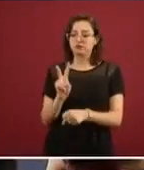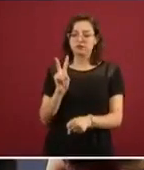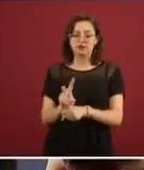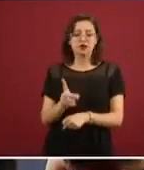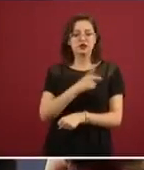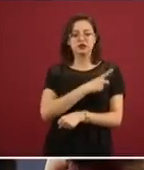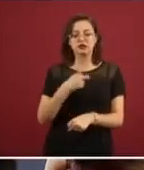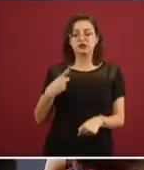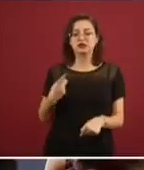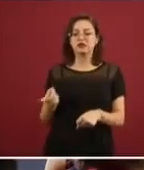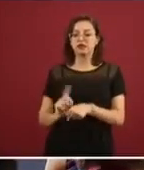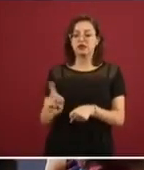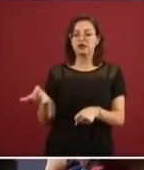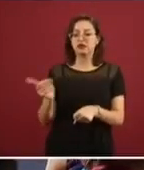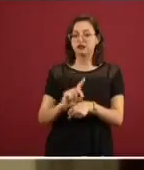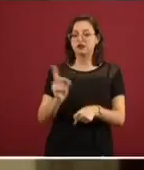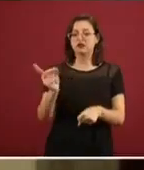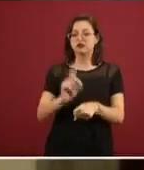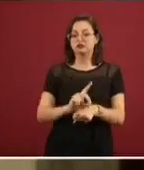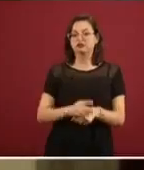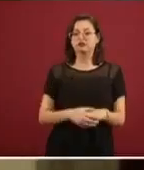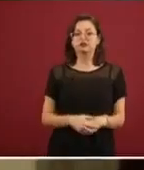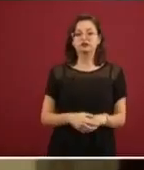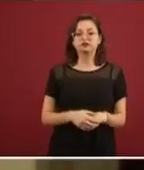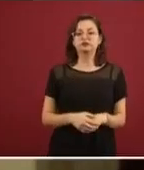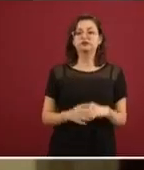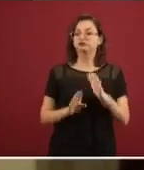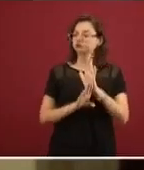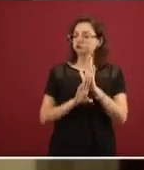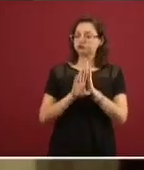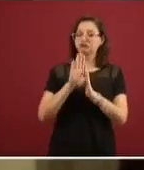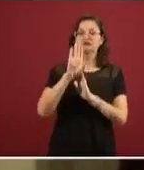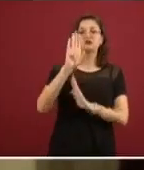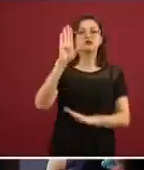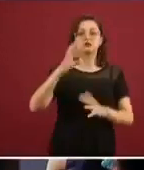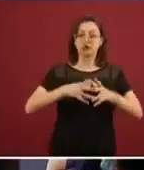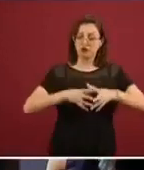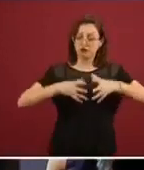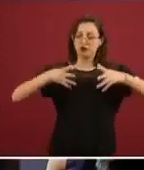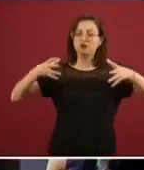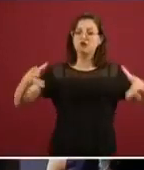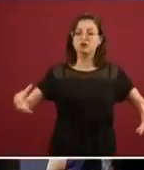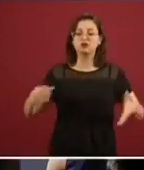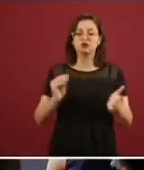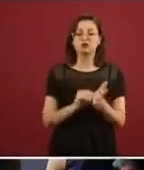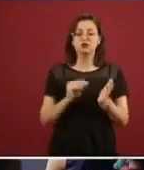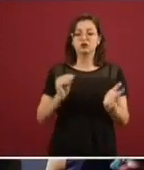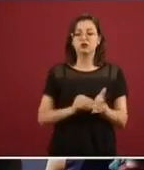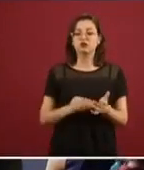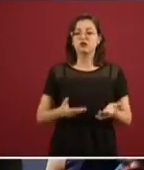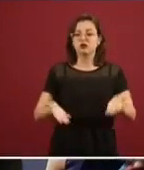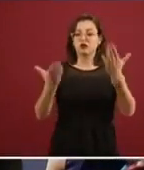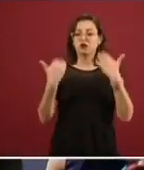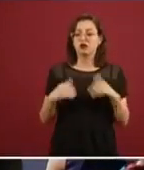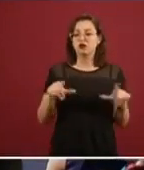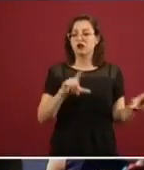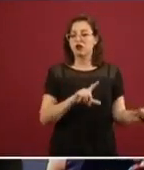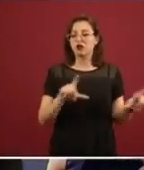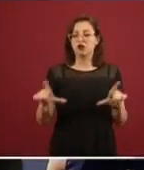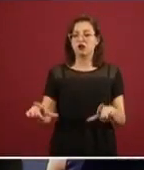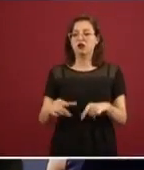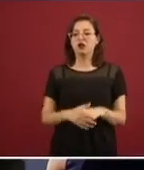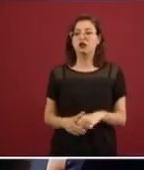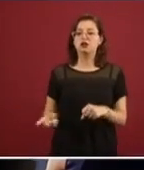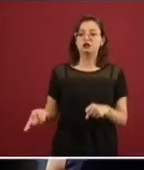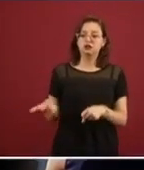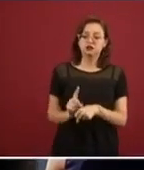día con día, por lo tanto la tendencia se mantiene todavía ascendente. Y en la siguiente y última diapositiva, nuestra curva